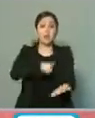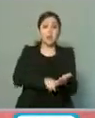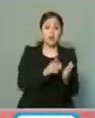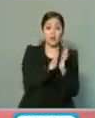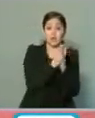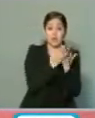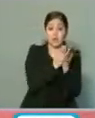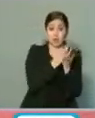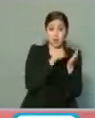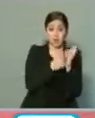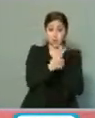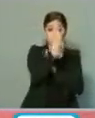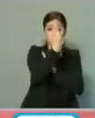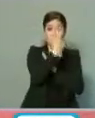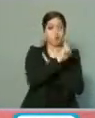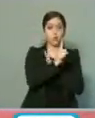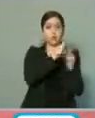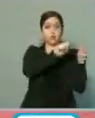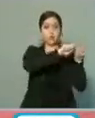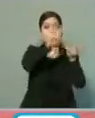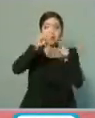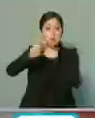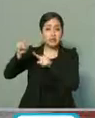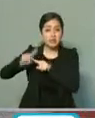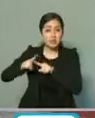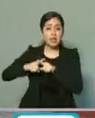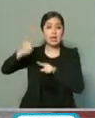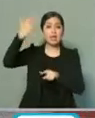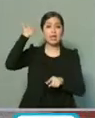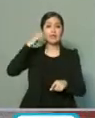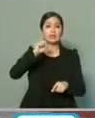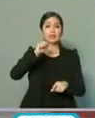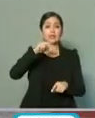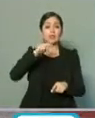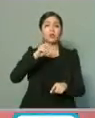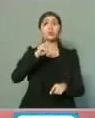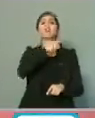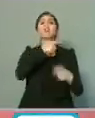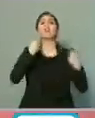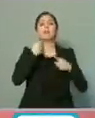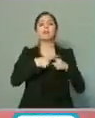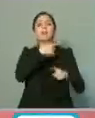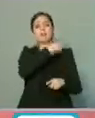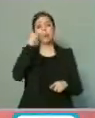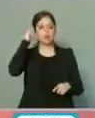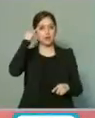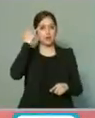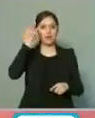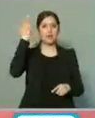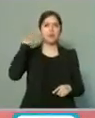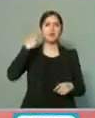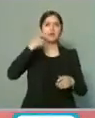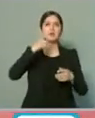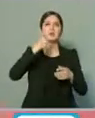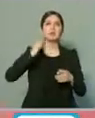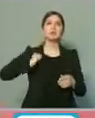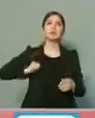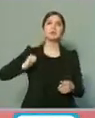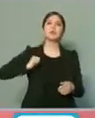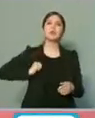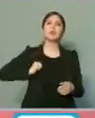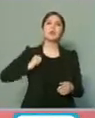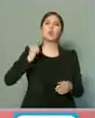son varios libros escritos en sánscrito en la India aproximadamente entre los siglos 4 y 5. No